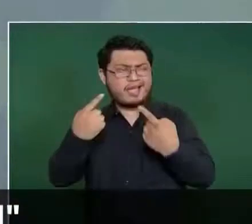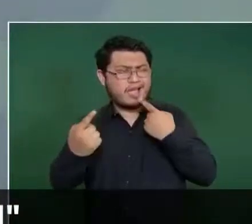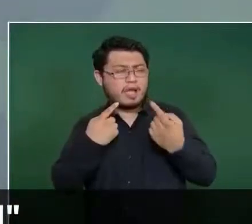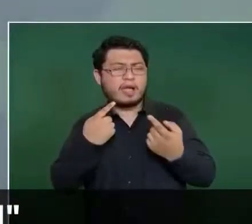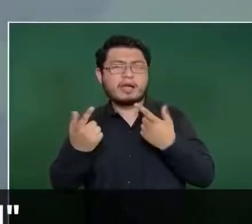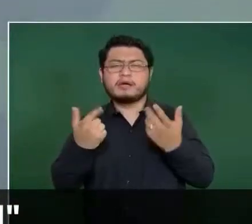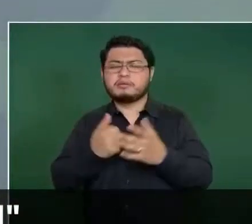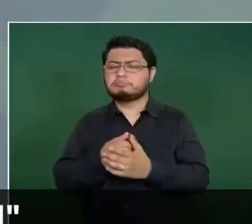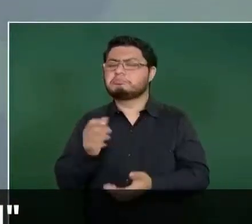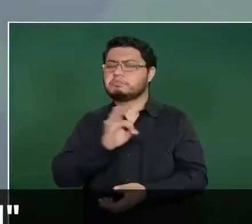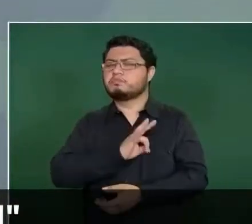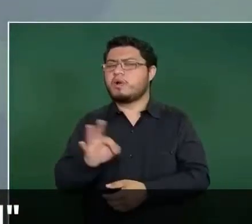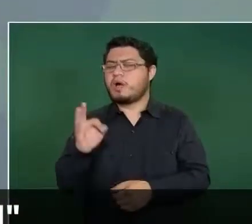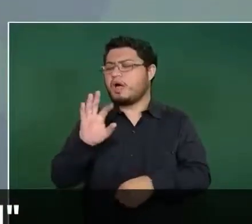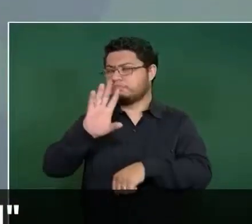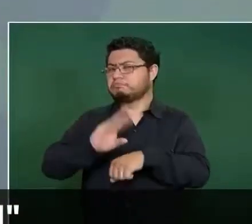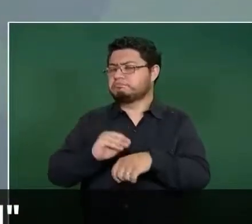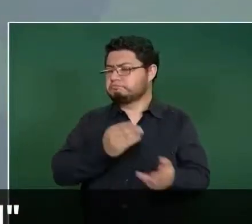política.